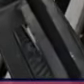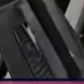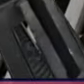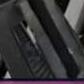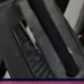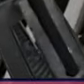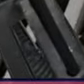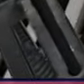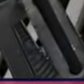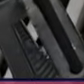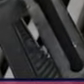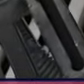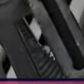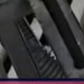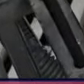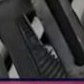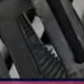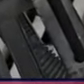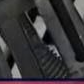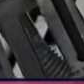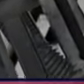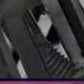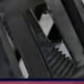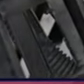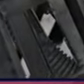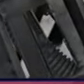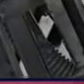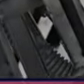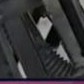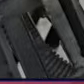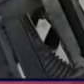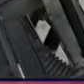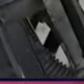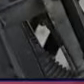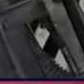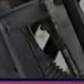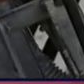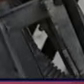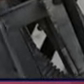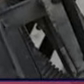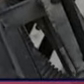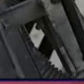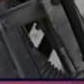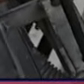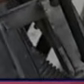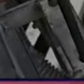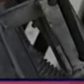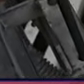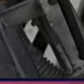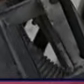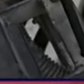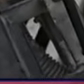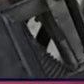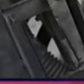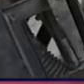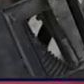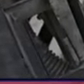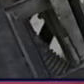hacer unos tres veces cumpleaños feliz y ya tenemos con eso. ¿Te animas a cantar? Ya. Una, dos,